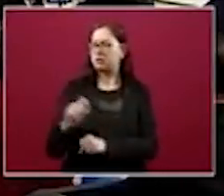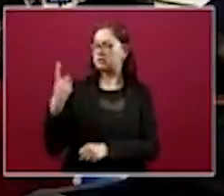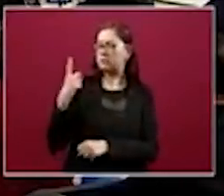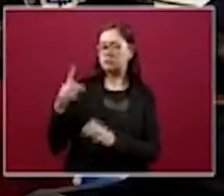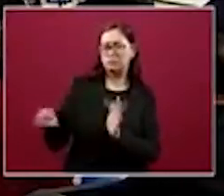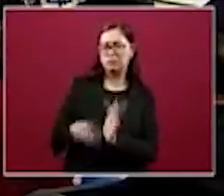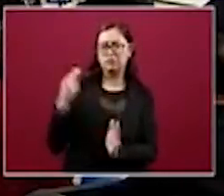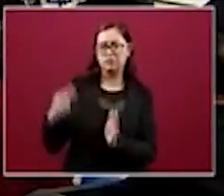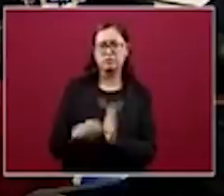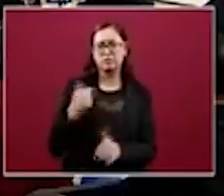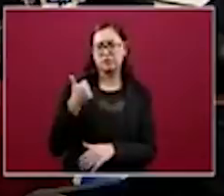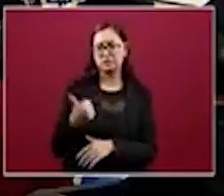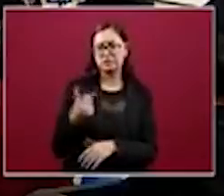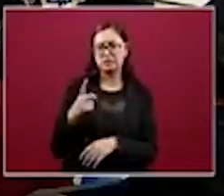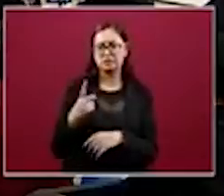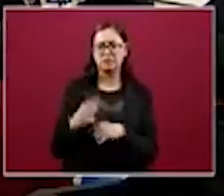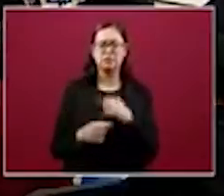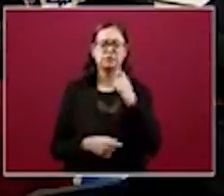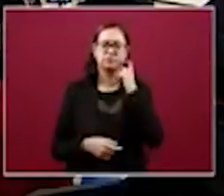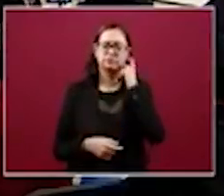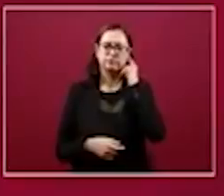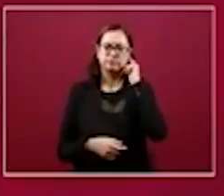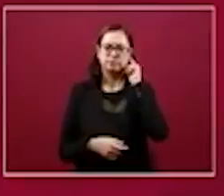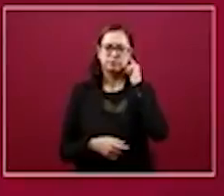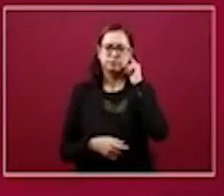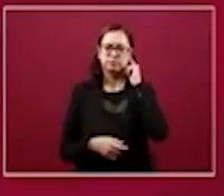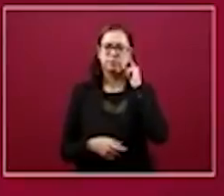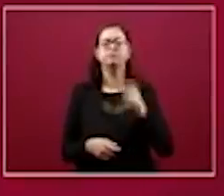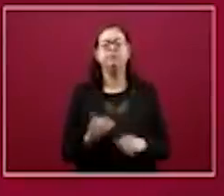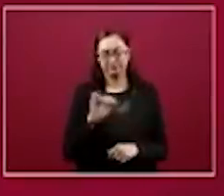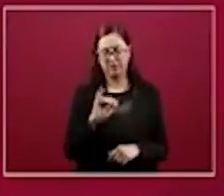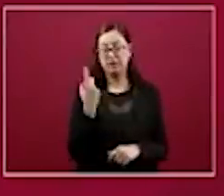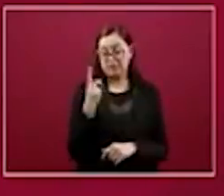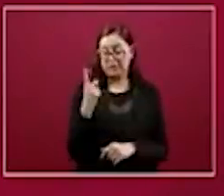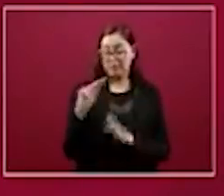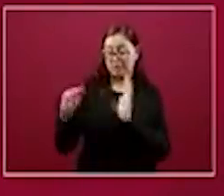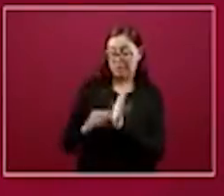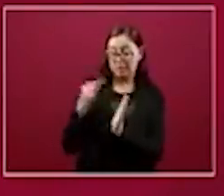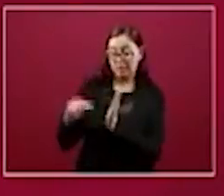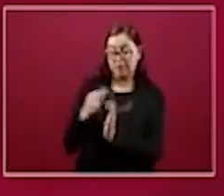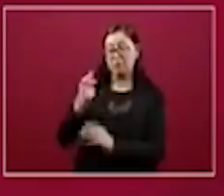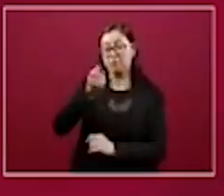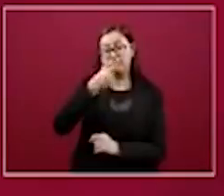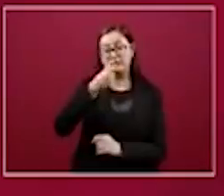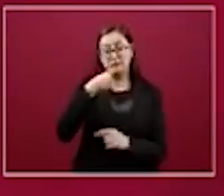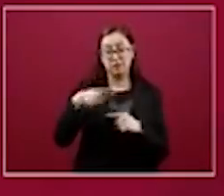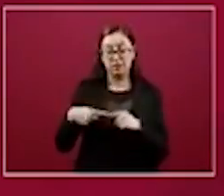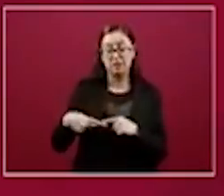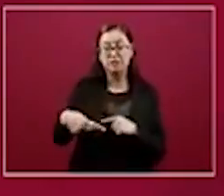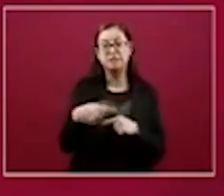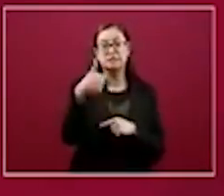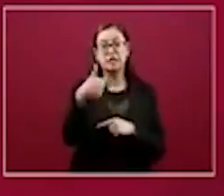en diciembre, el 6 de diciembre fueron los últimos. Mire, se firmaron algunos en diciembre para duración